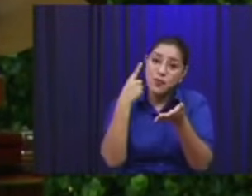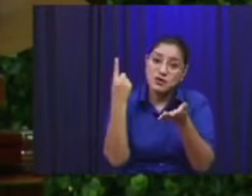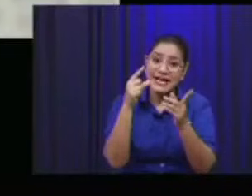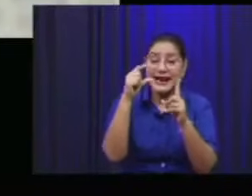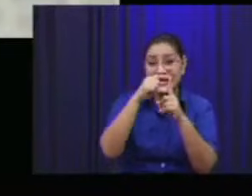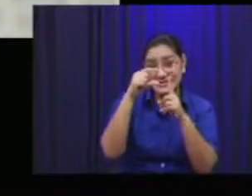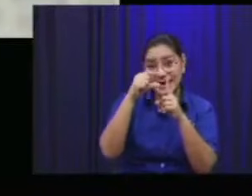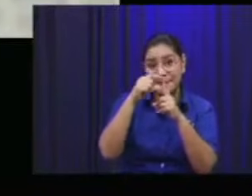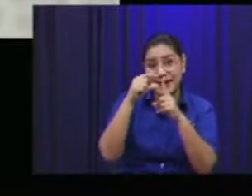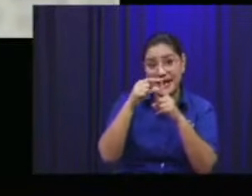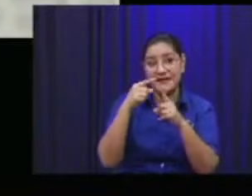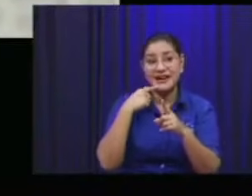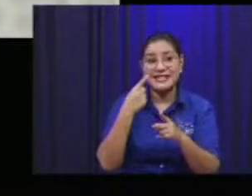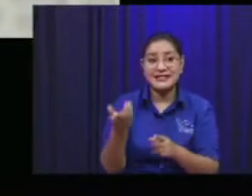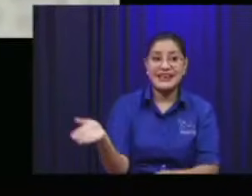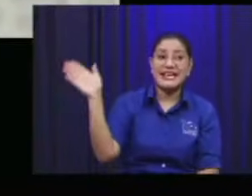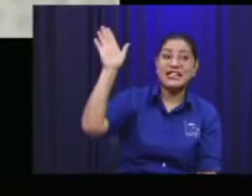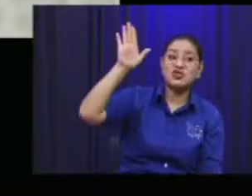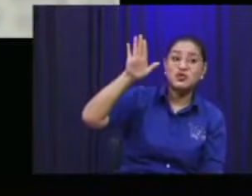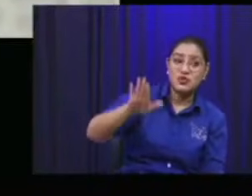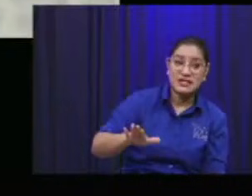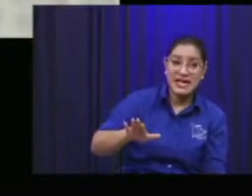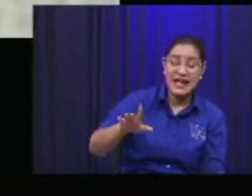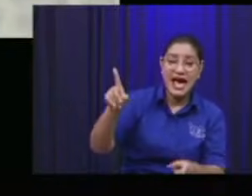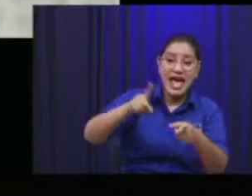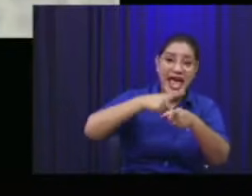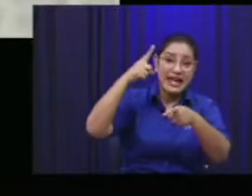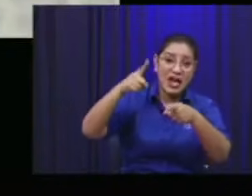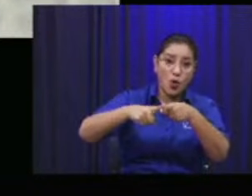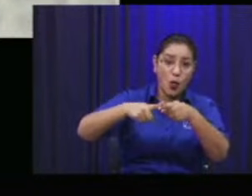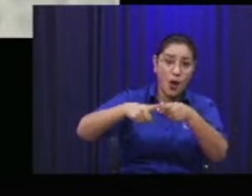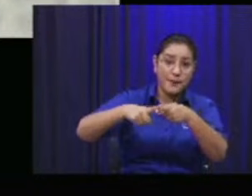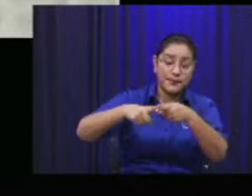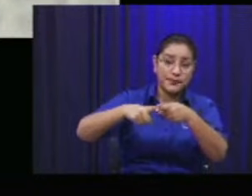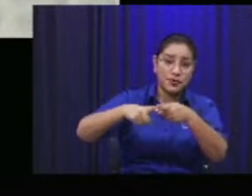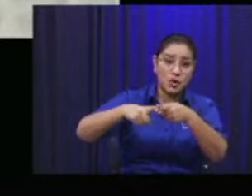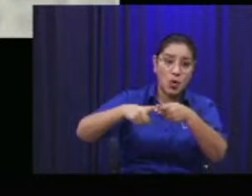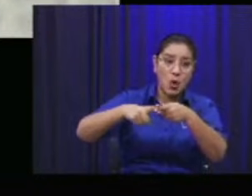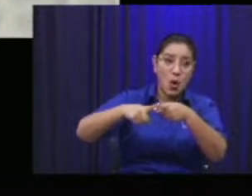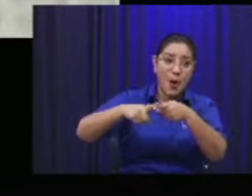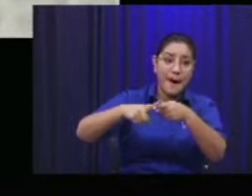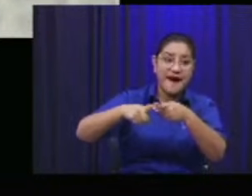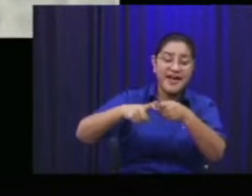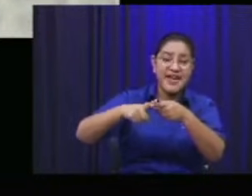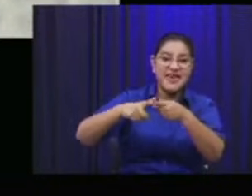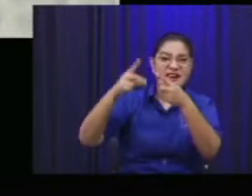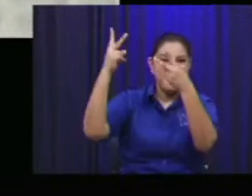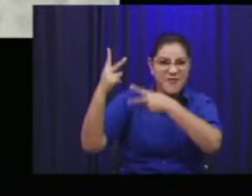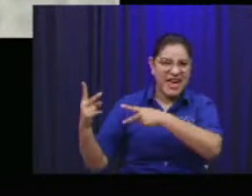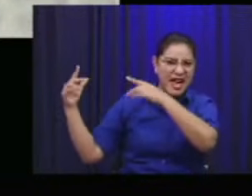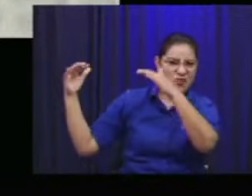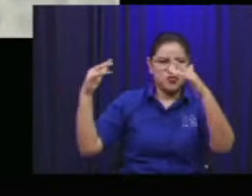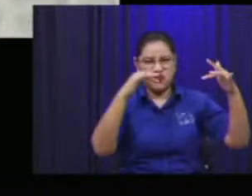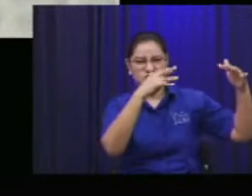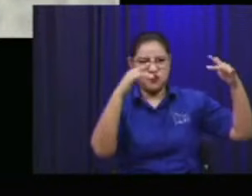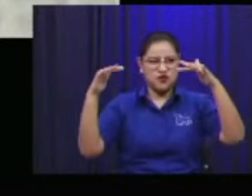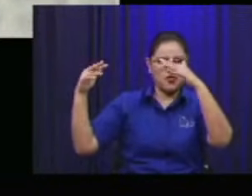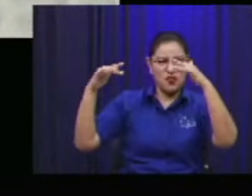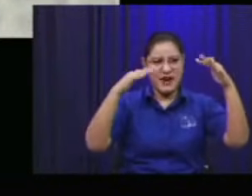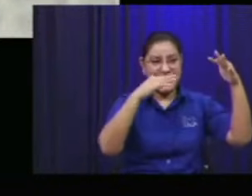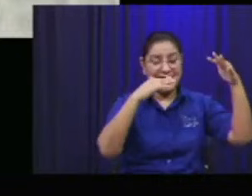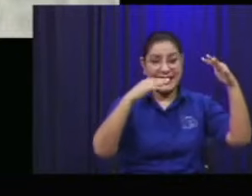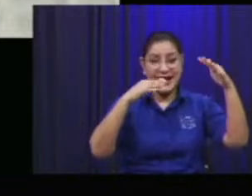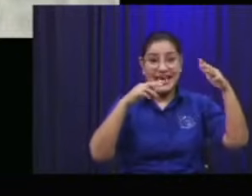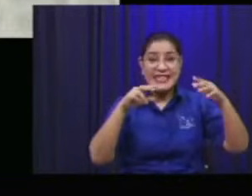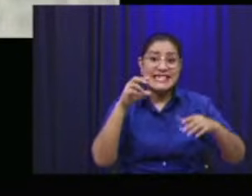y suceda que cuando sobrevenga la guerra pero el número 2 dice suba